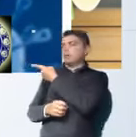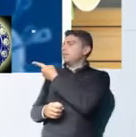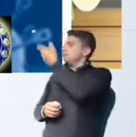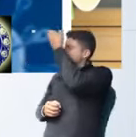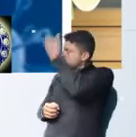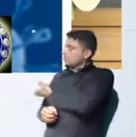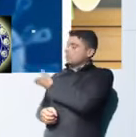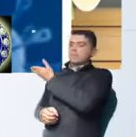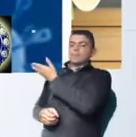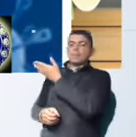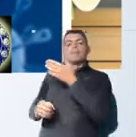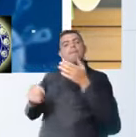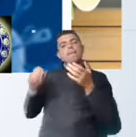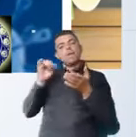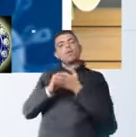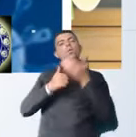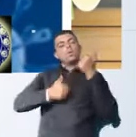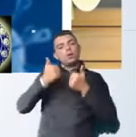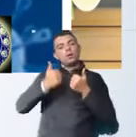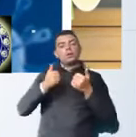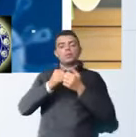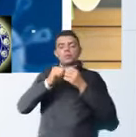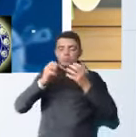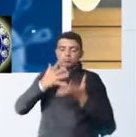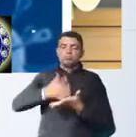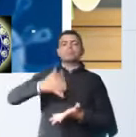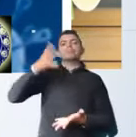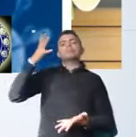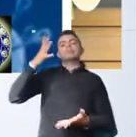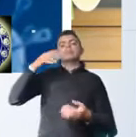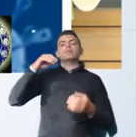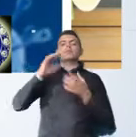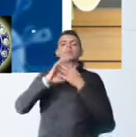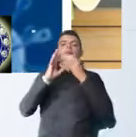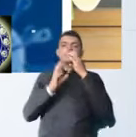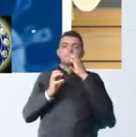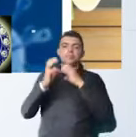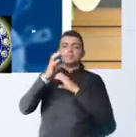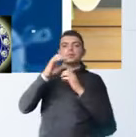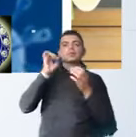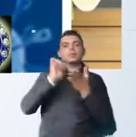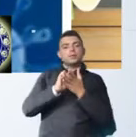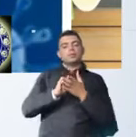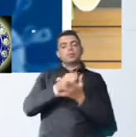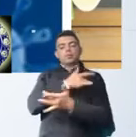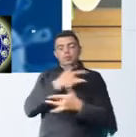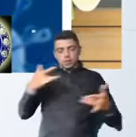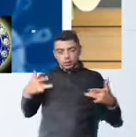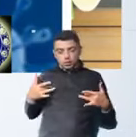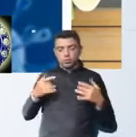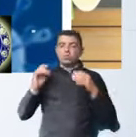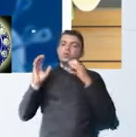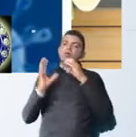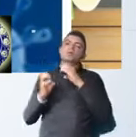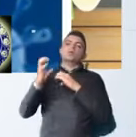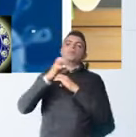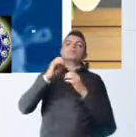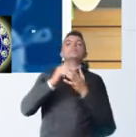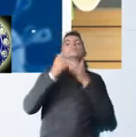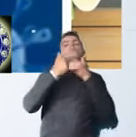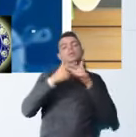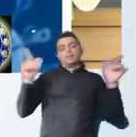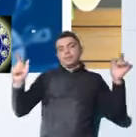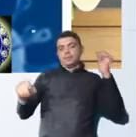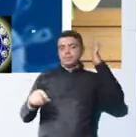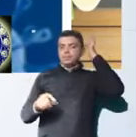Américas, el coronavirus de prosperidad, el coronavirus de salud, el coronavirus de libertad.